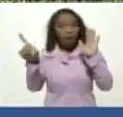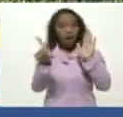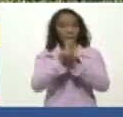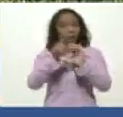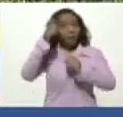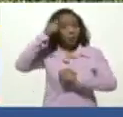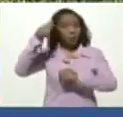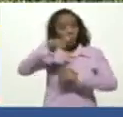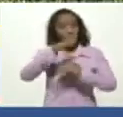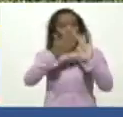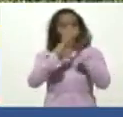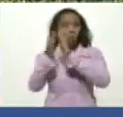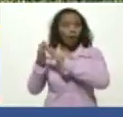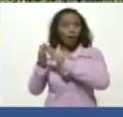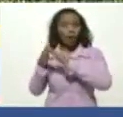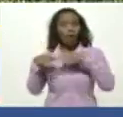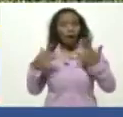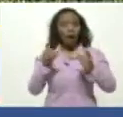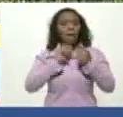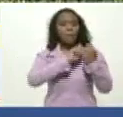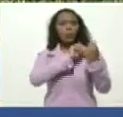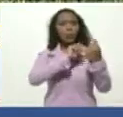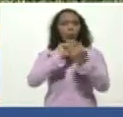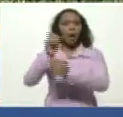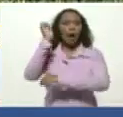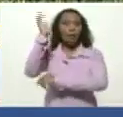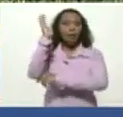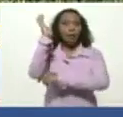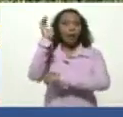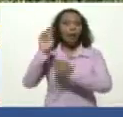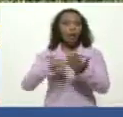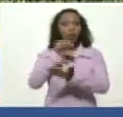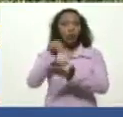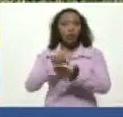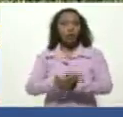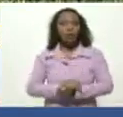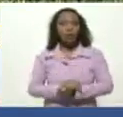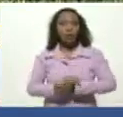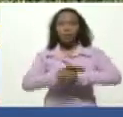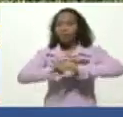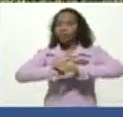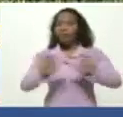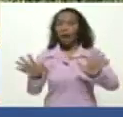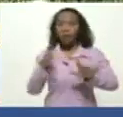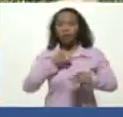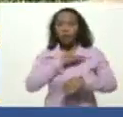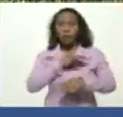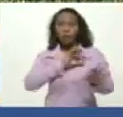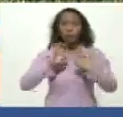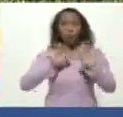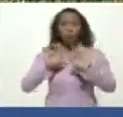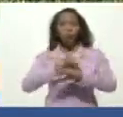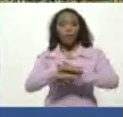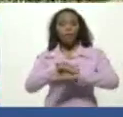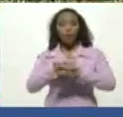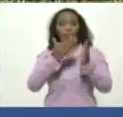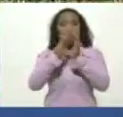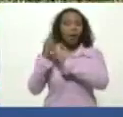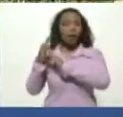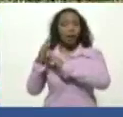comunales que está discutiéndose en la Asamblea Nacional, ya estamos preparándonos desde el Ministerio de las Comunas.